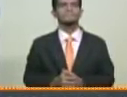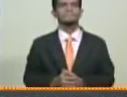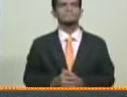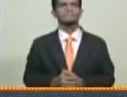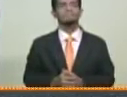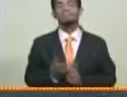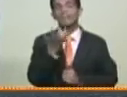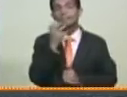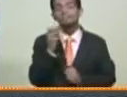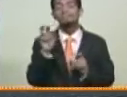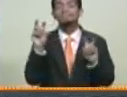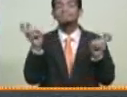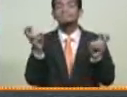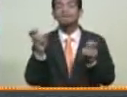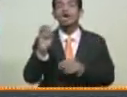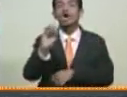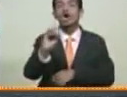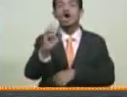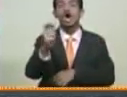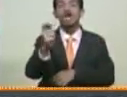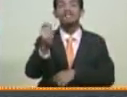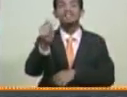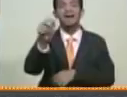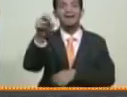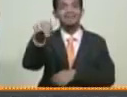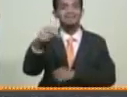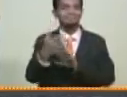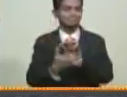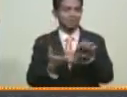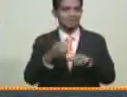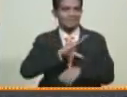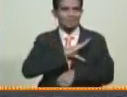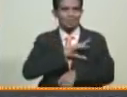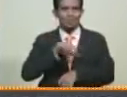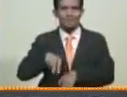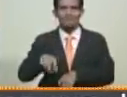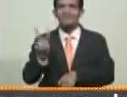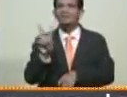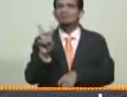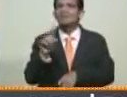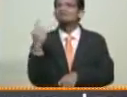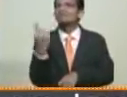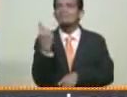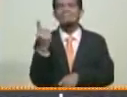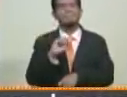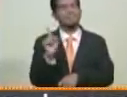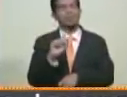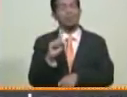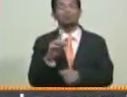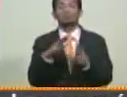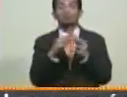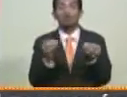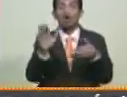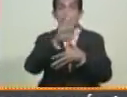el tema de la OTAN no es solo problema de Venezuela, en verdad. No, es de todo el